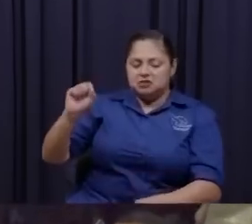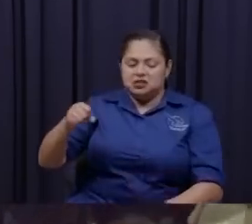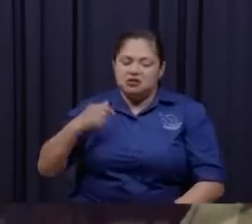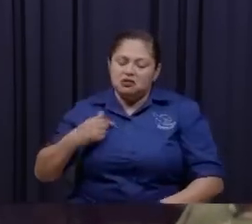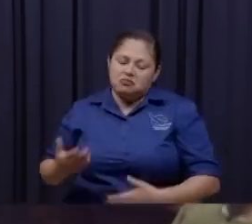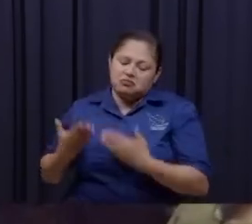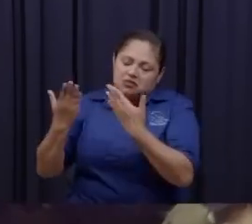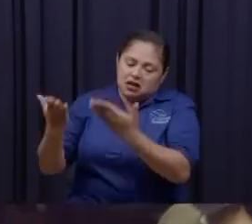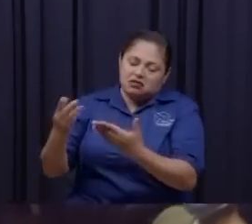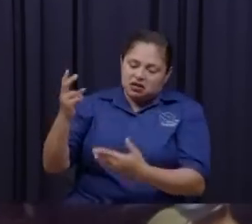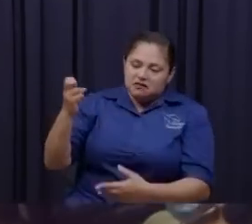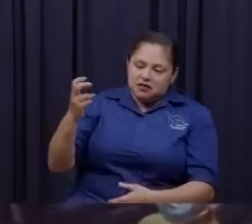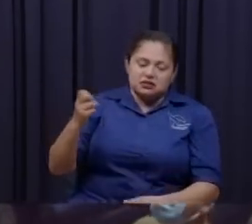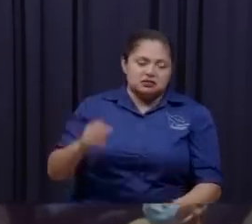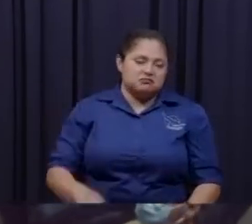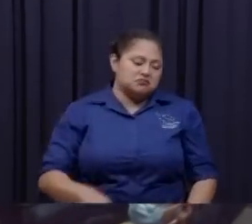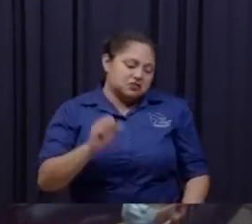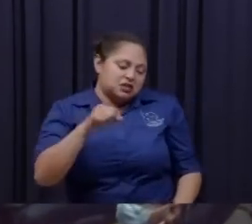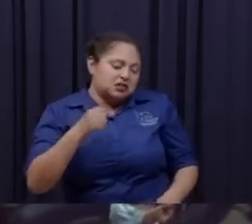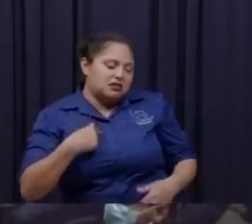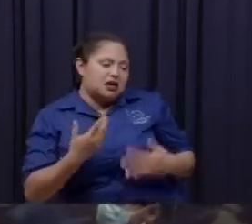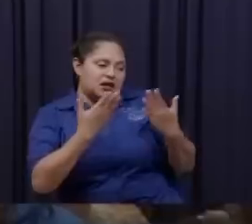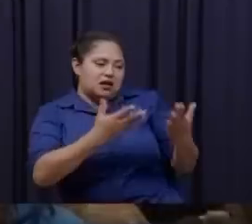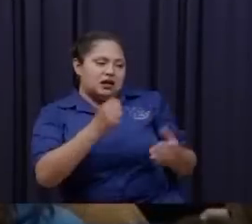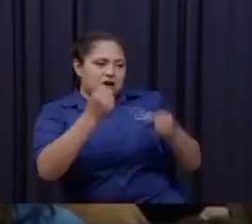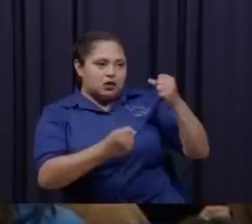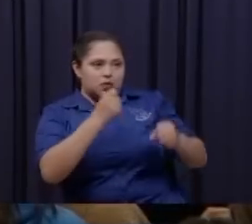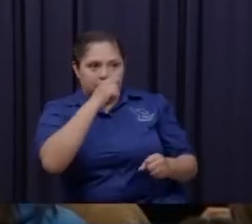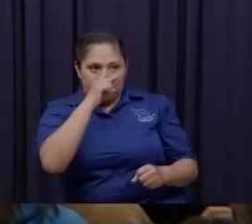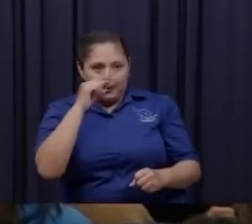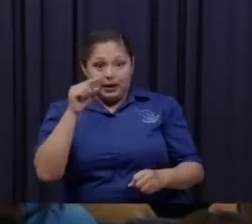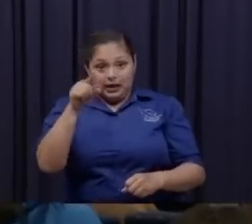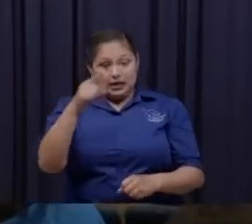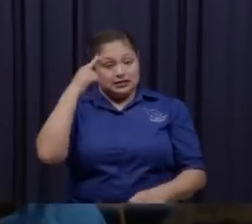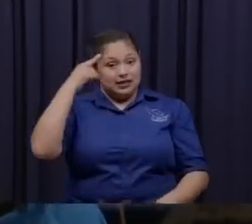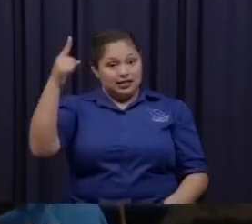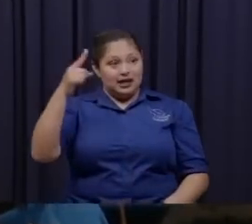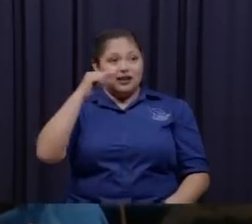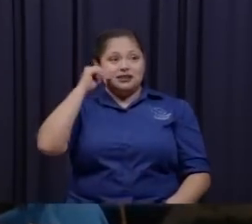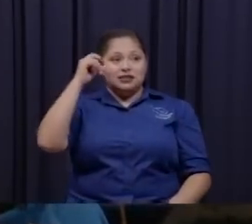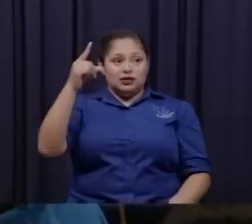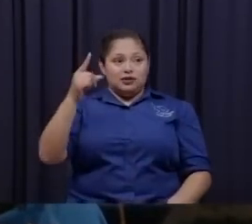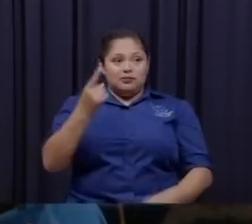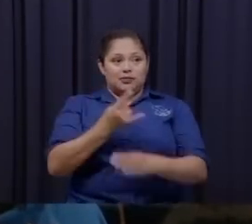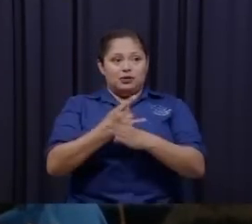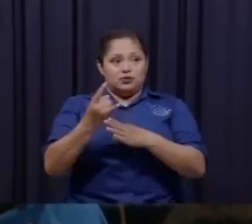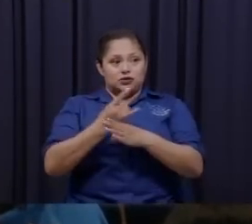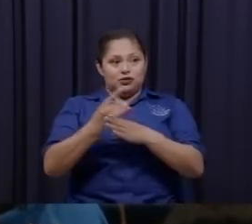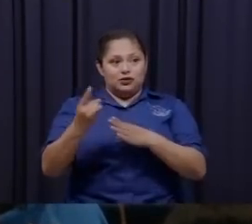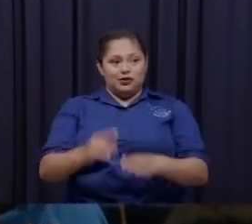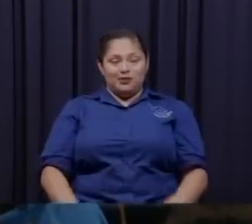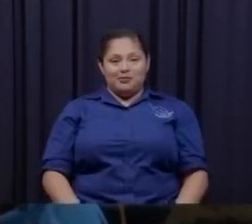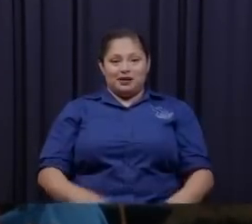el carro. Sí, claro que sí. Ese día el Señor me usó para sanar a mi hermano de asma.